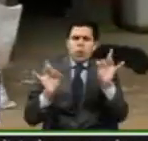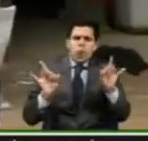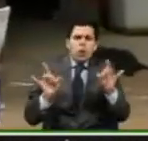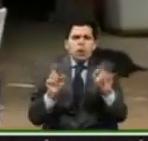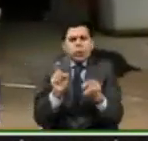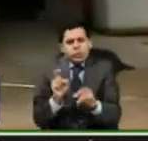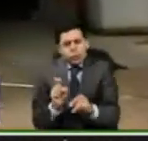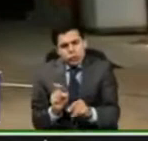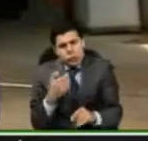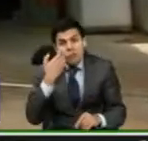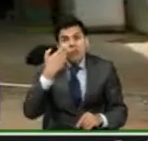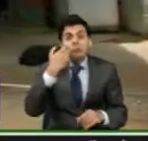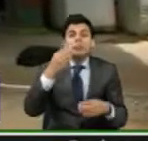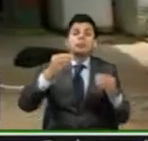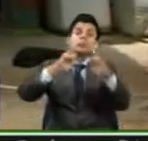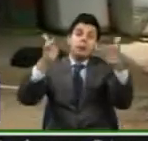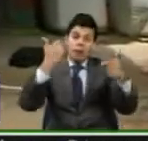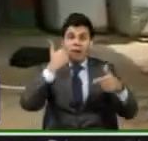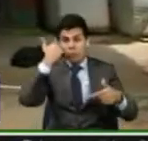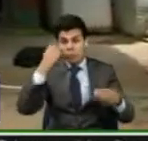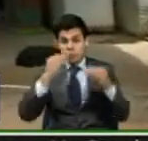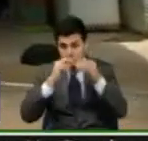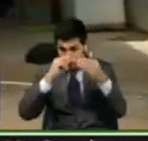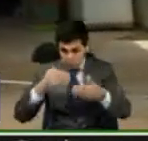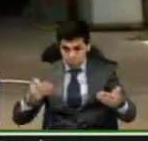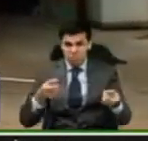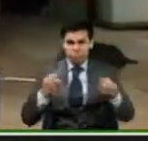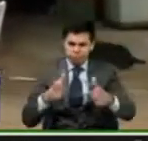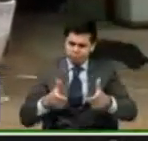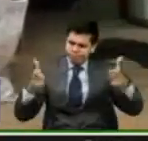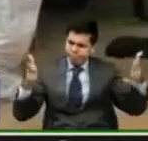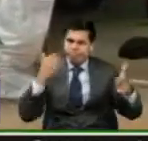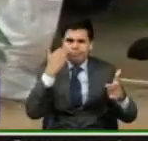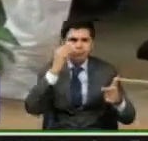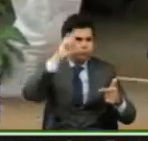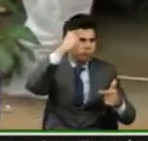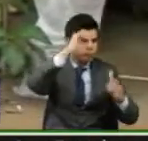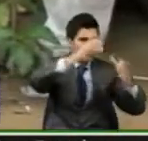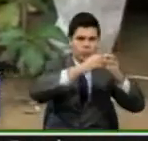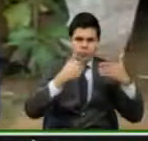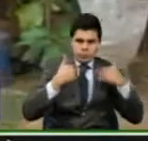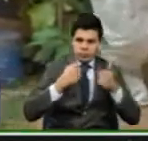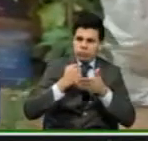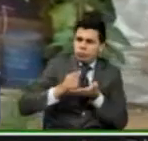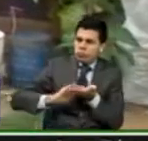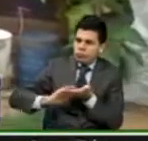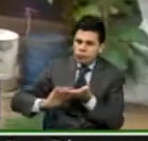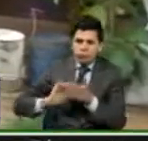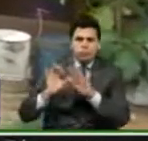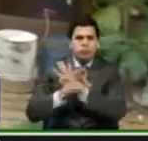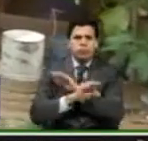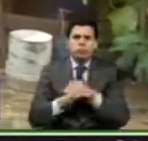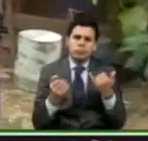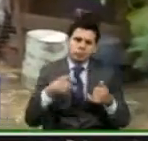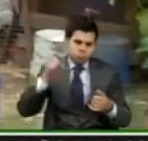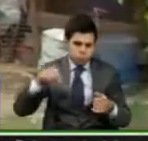extendido incluso a menores de edad. Ellos aseguran que las autoridades de salud no han tomado ningún tipo de control frente al tema y es por eso que están exigiendo que